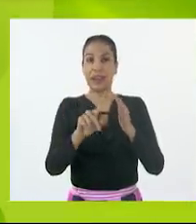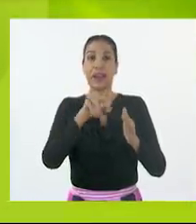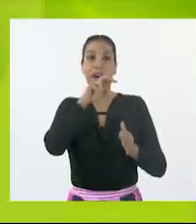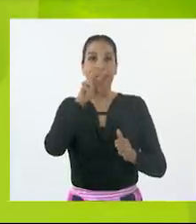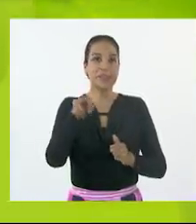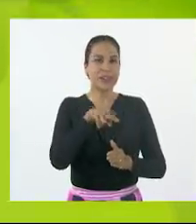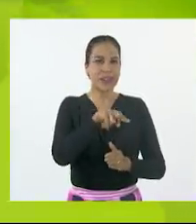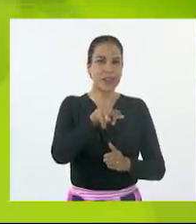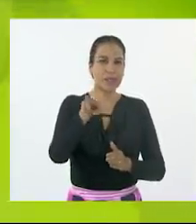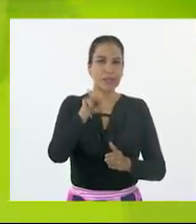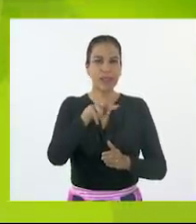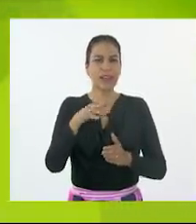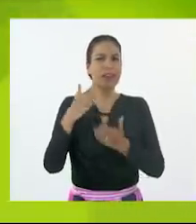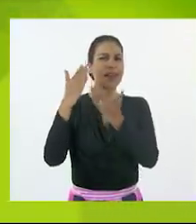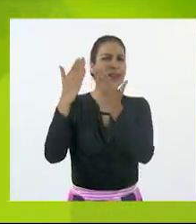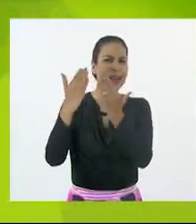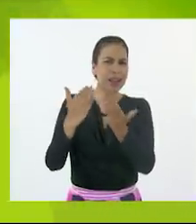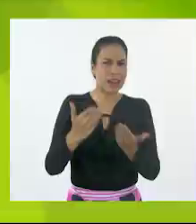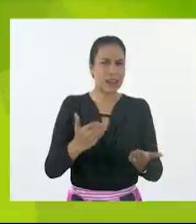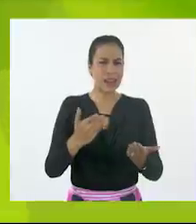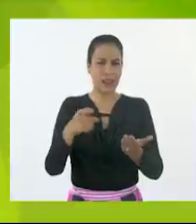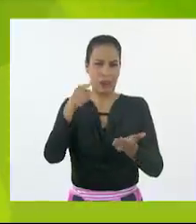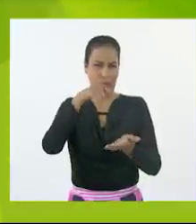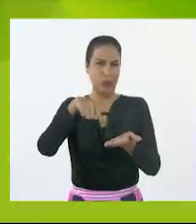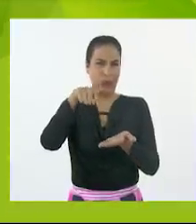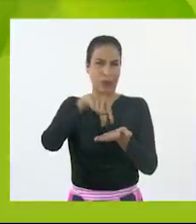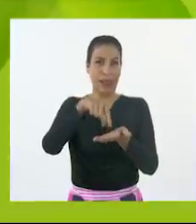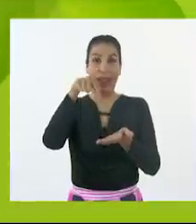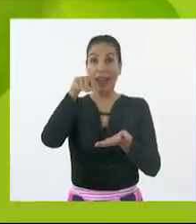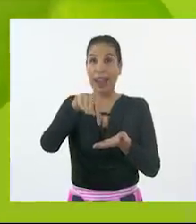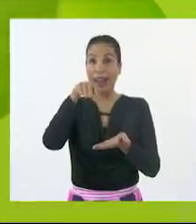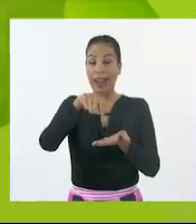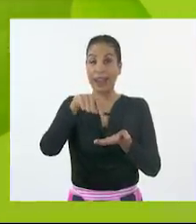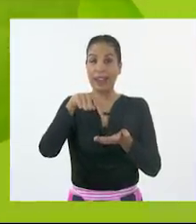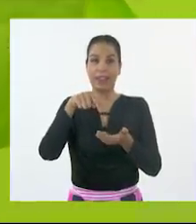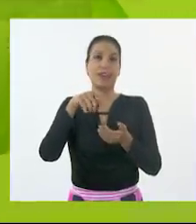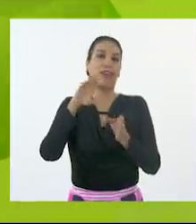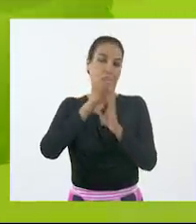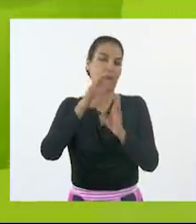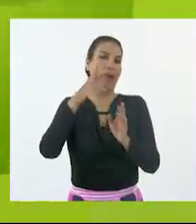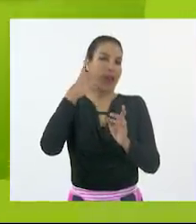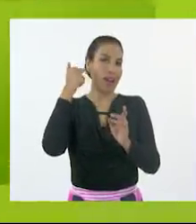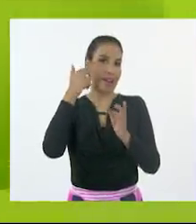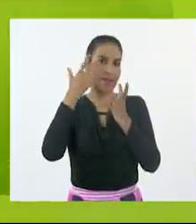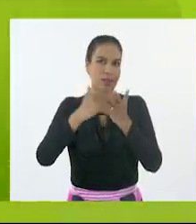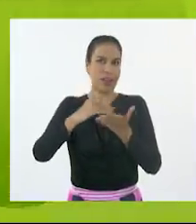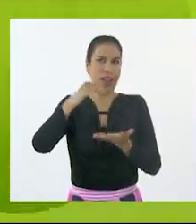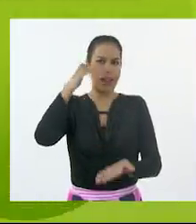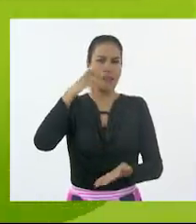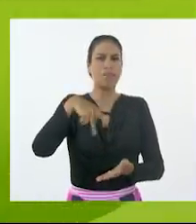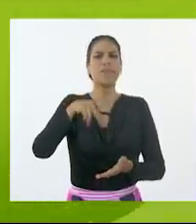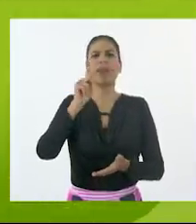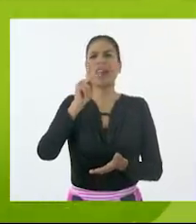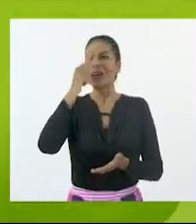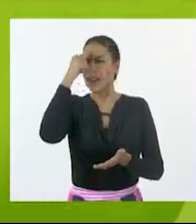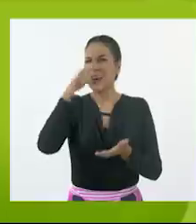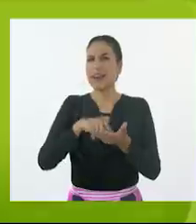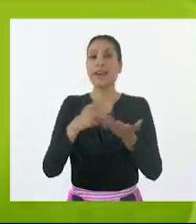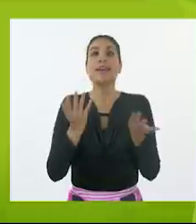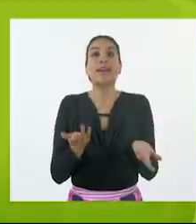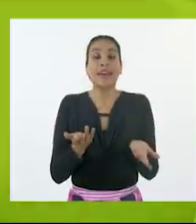serpiente llegó a donde estaba el ratonzote. ¿Pero qué crees?